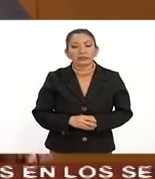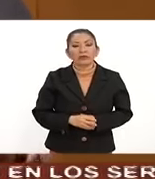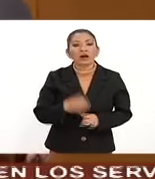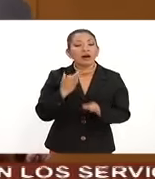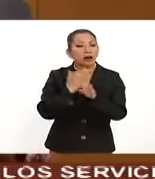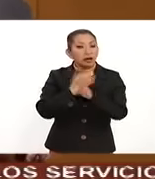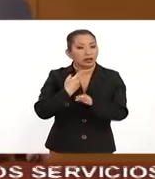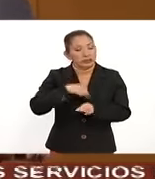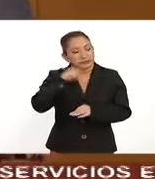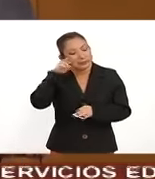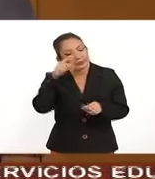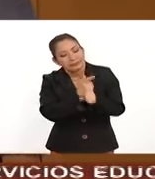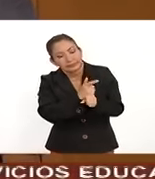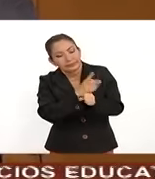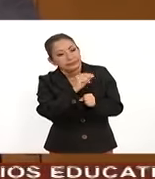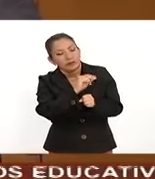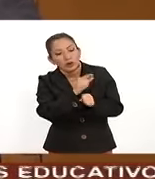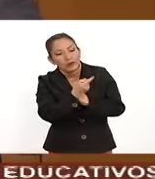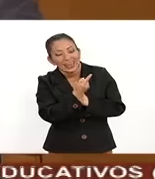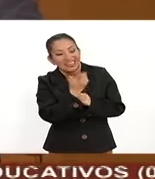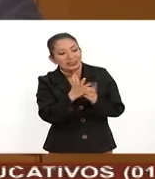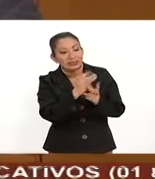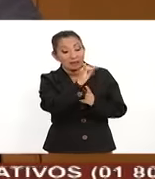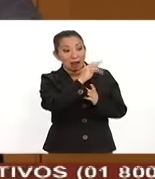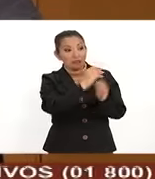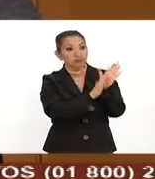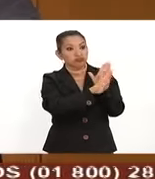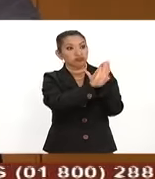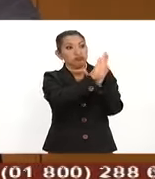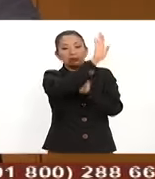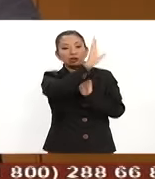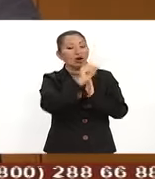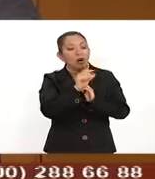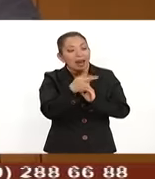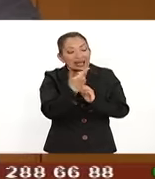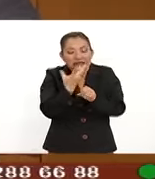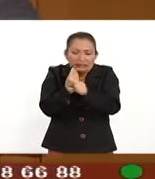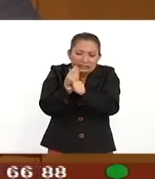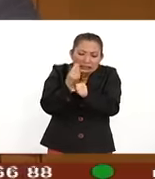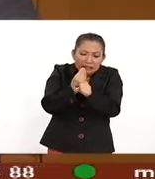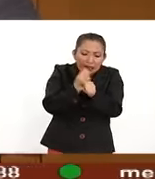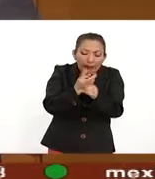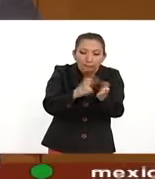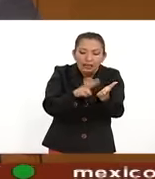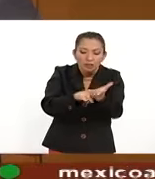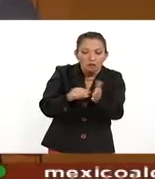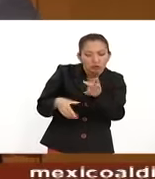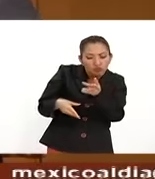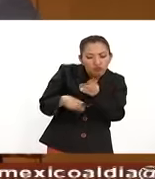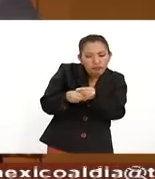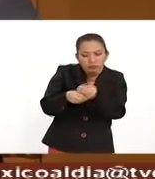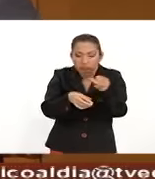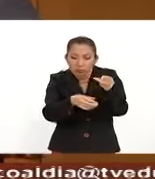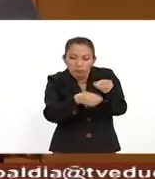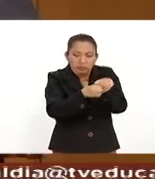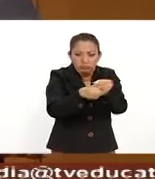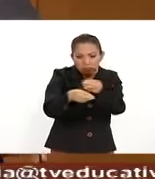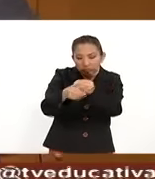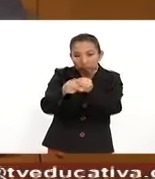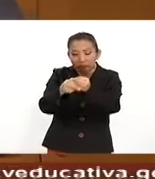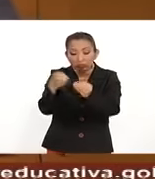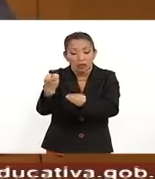estamos viendo no es un fenómeno inflacionario, sino son ajustes en precios relativos, que